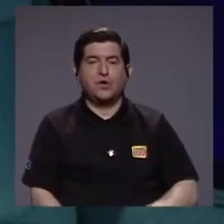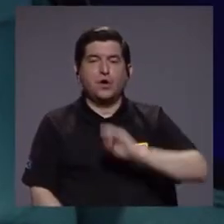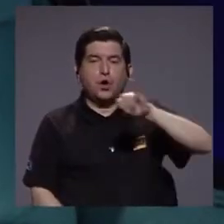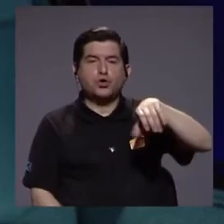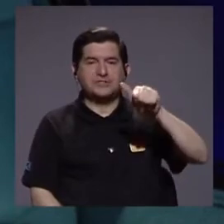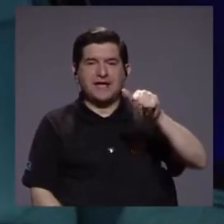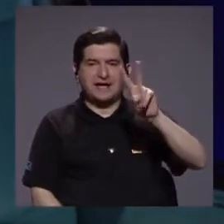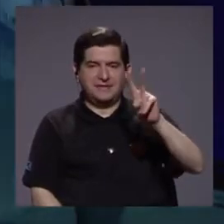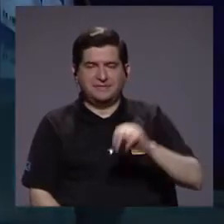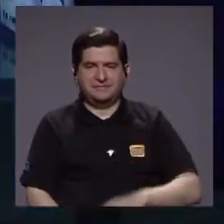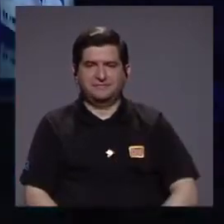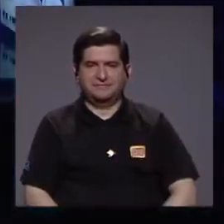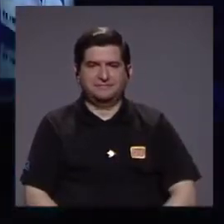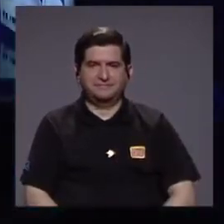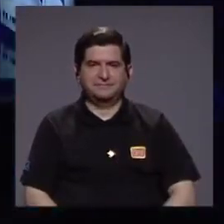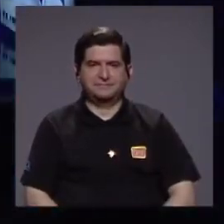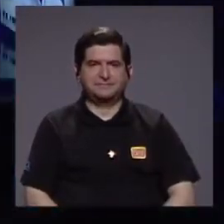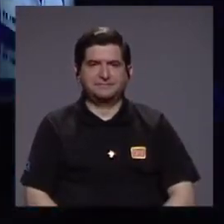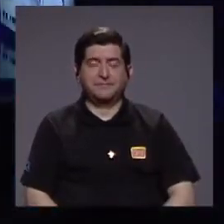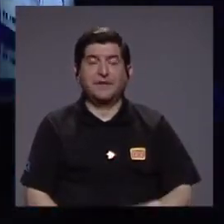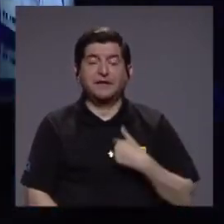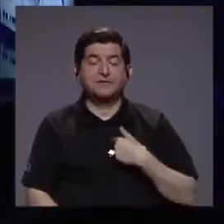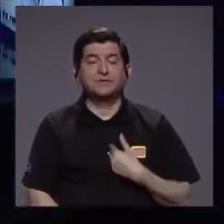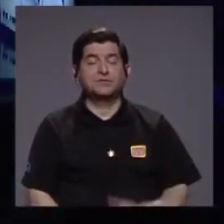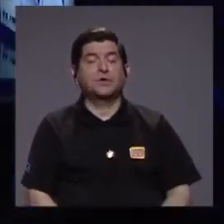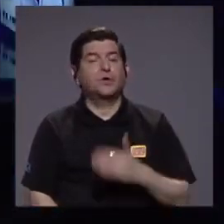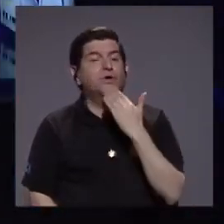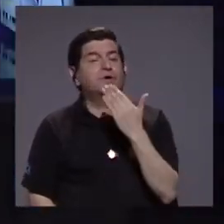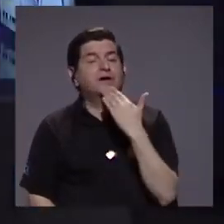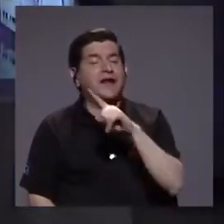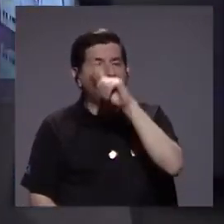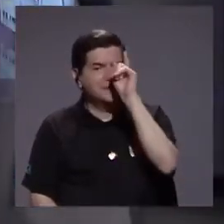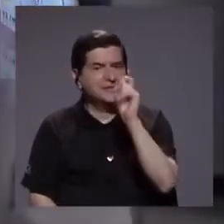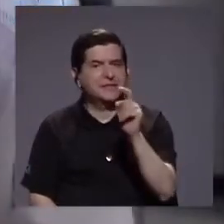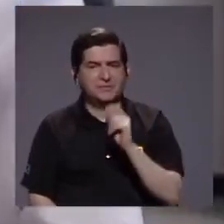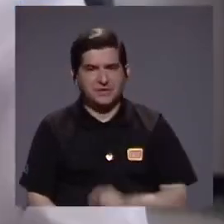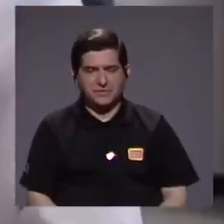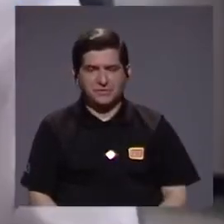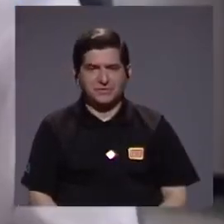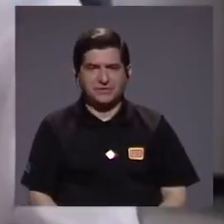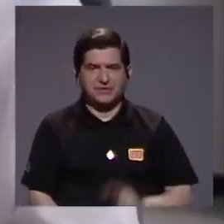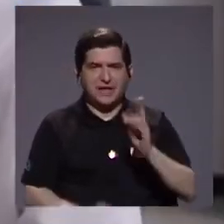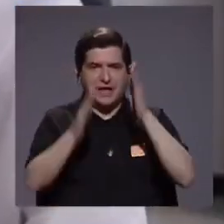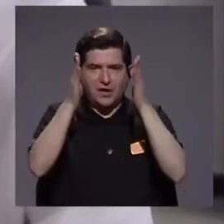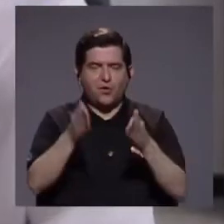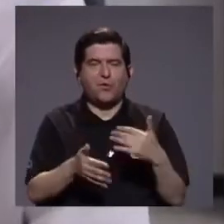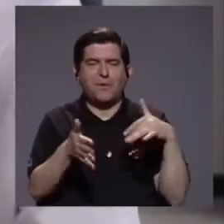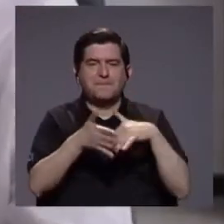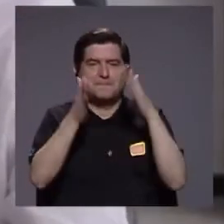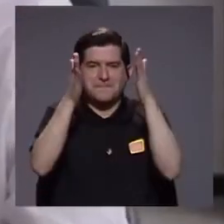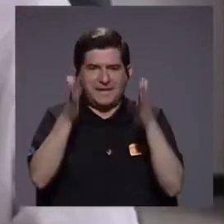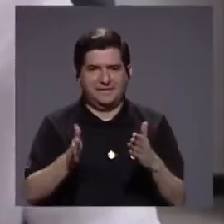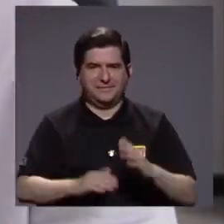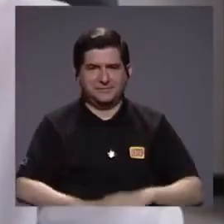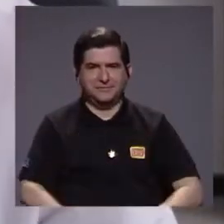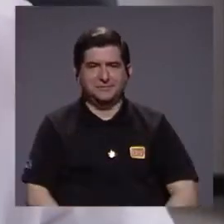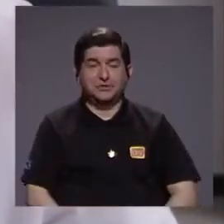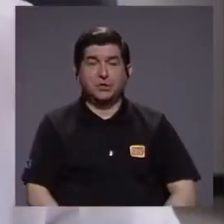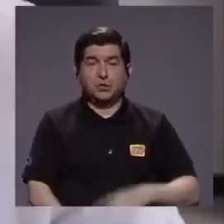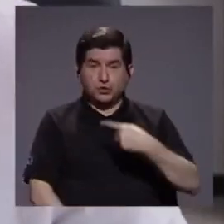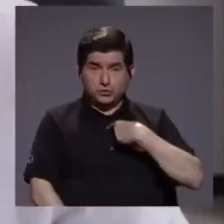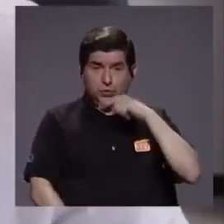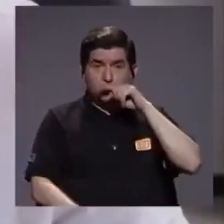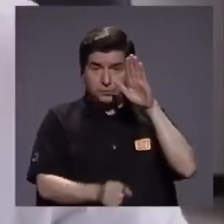Ángel Vargas. Aprecio mucho su pregunta, Ian, y compañeras estudiantes y compañeros estudiantes. Yo